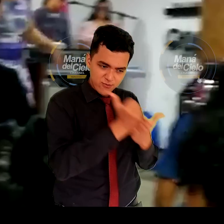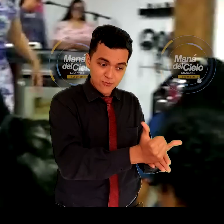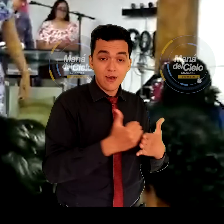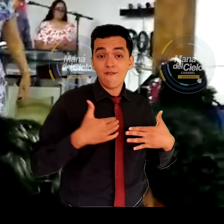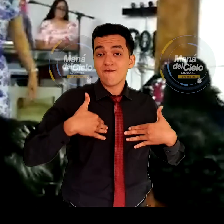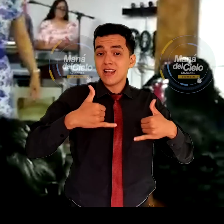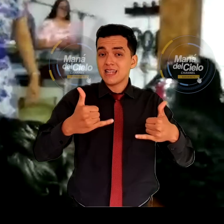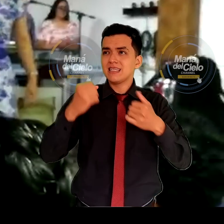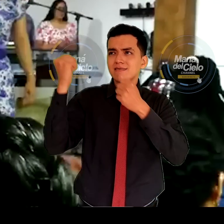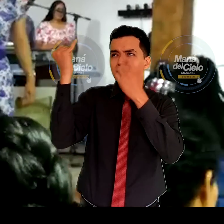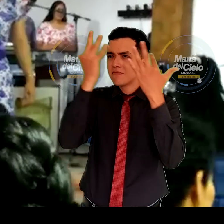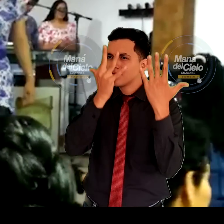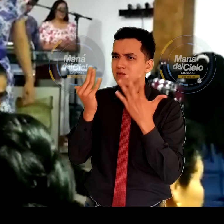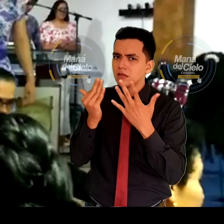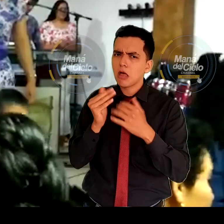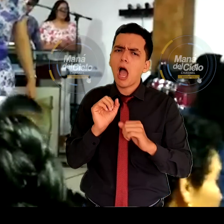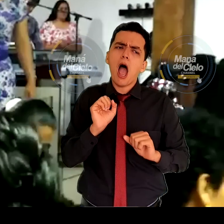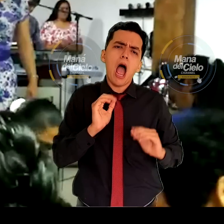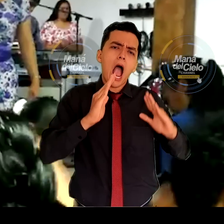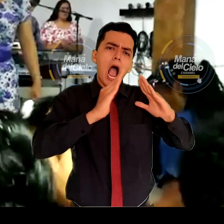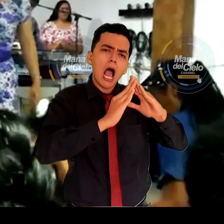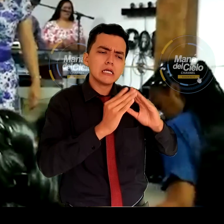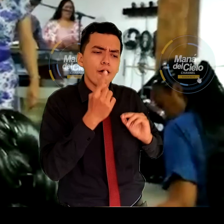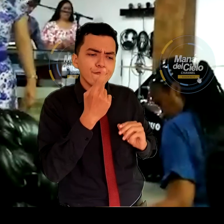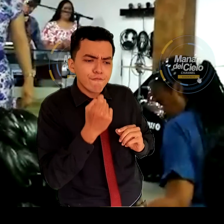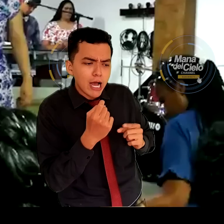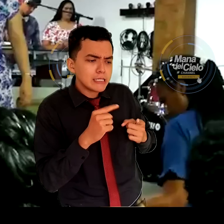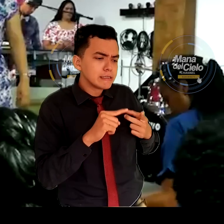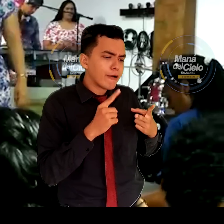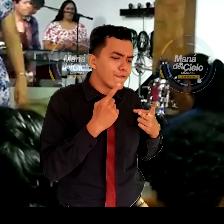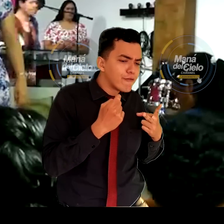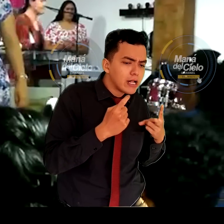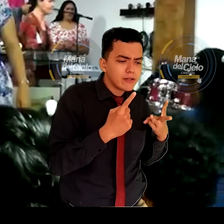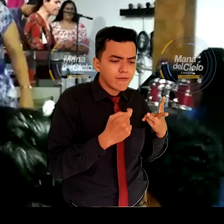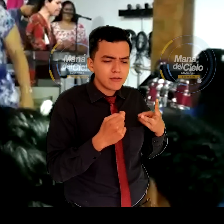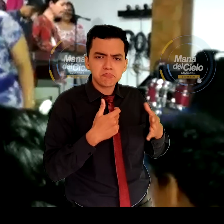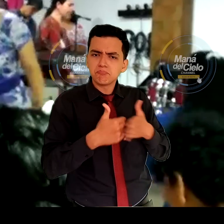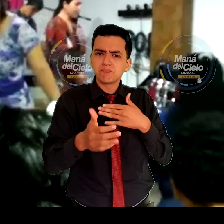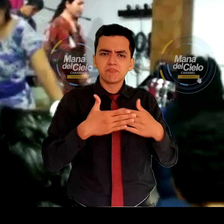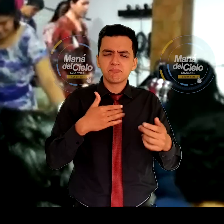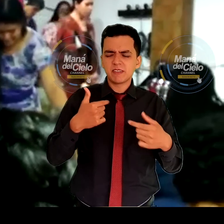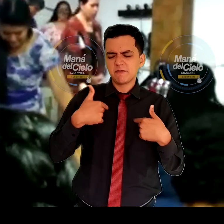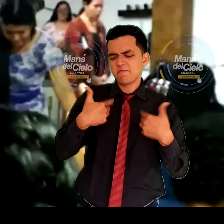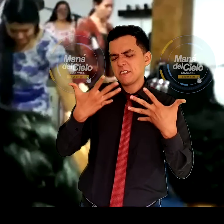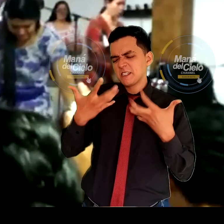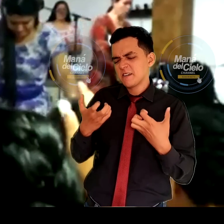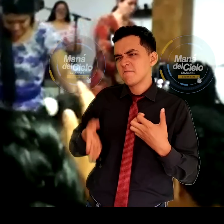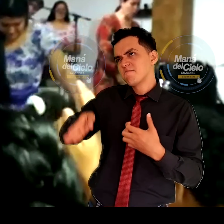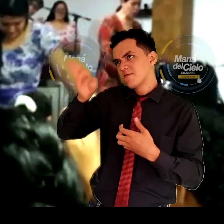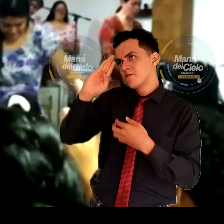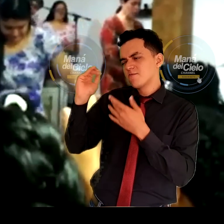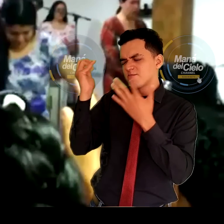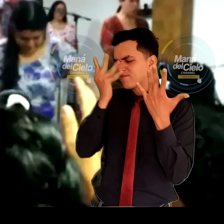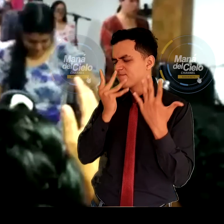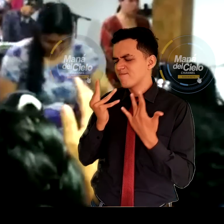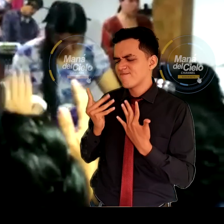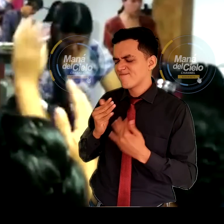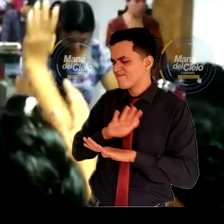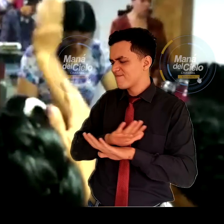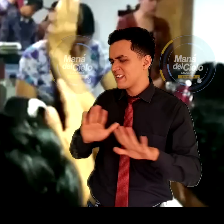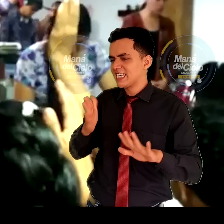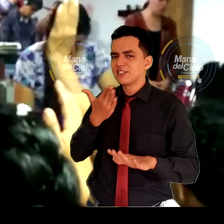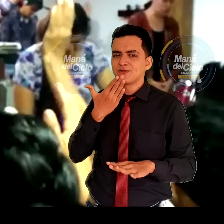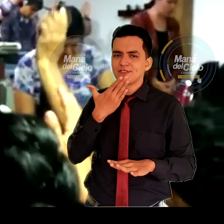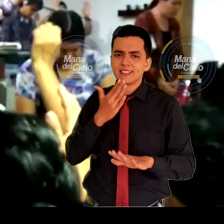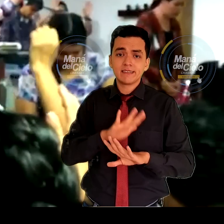para ellos lo más importante es la presencia de Dios. Vamos a orar, hermanos. Levanta tus brazos ahí donde estás.